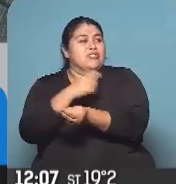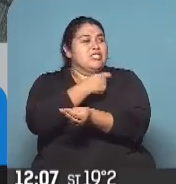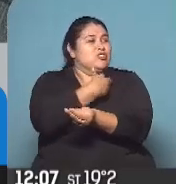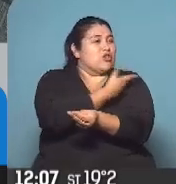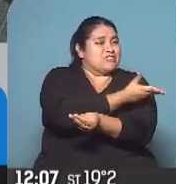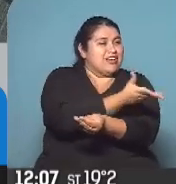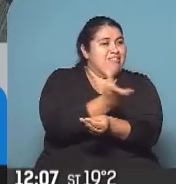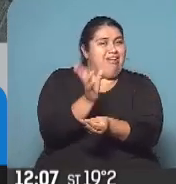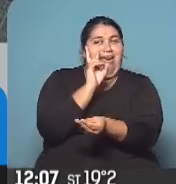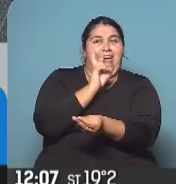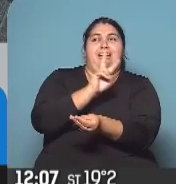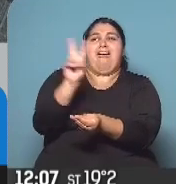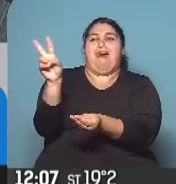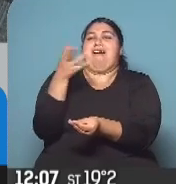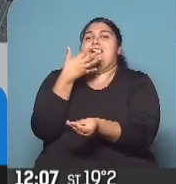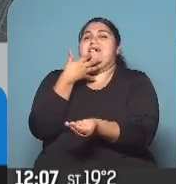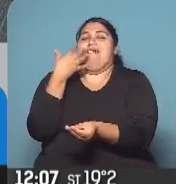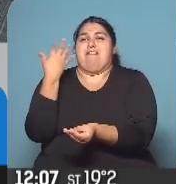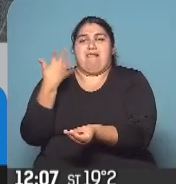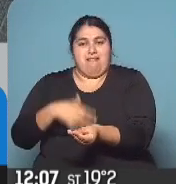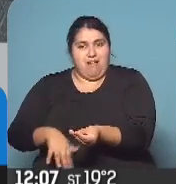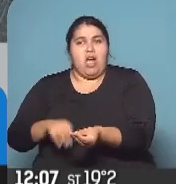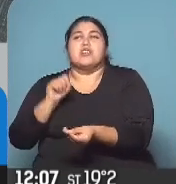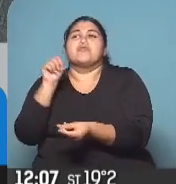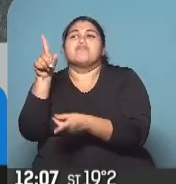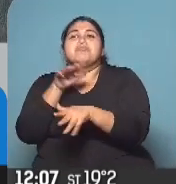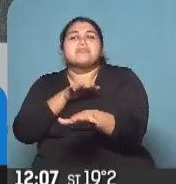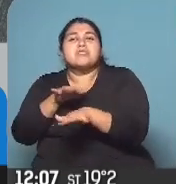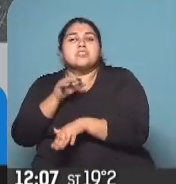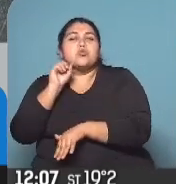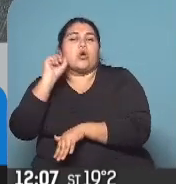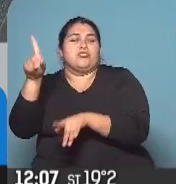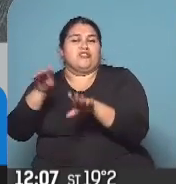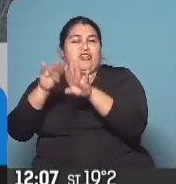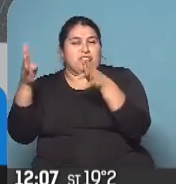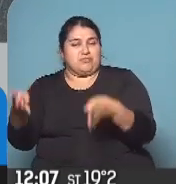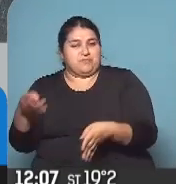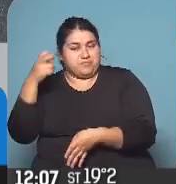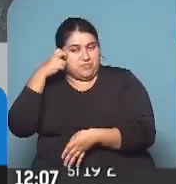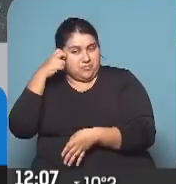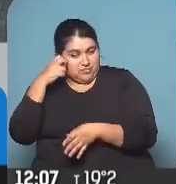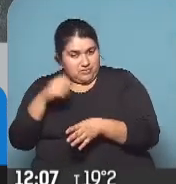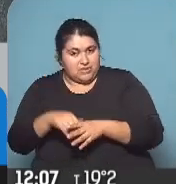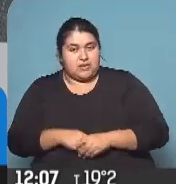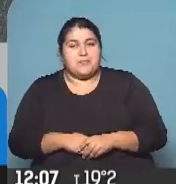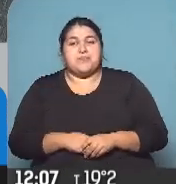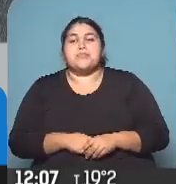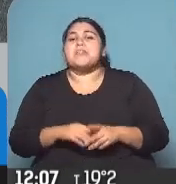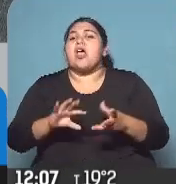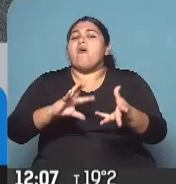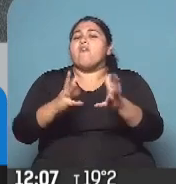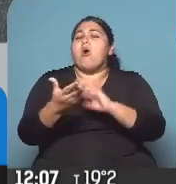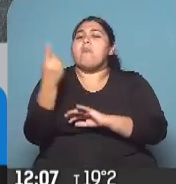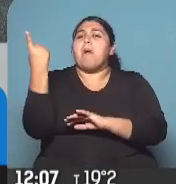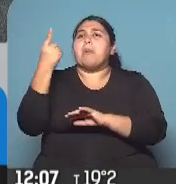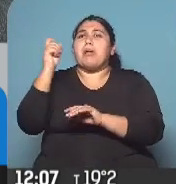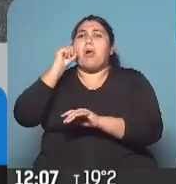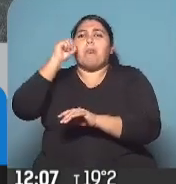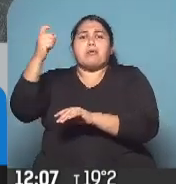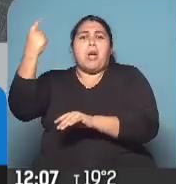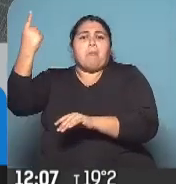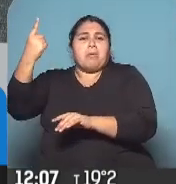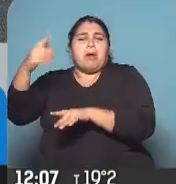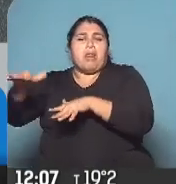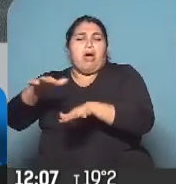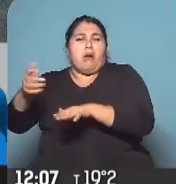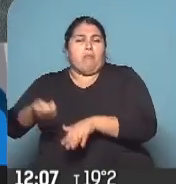enterado cuáles eran las intenciones de la Corte Suprema de Justicia. Usted dice que primero estuvo la actitud y luego la resolución explicando. Optó por un